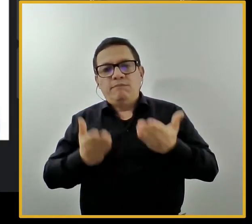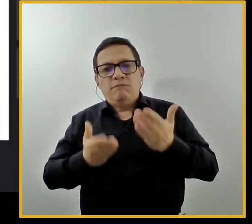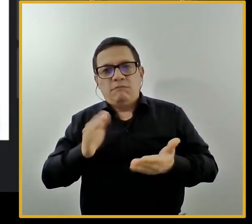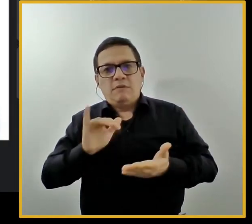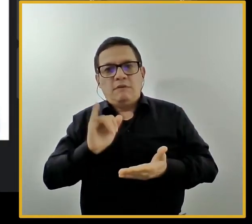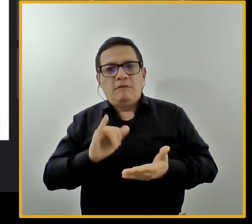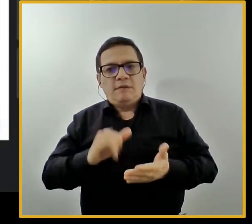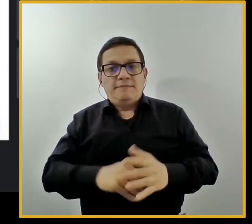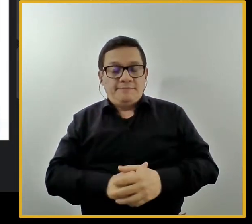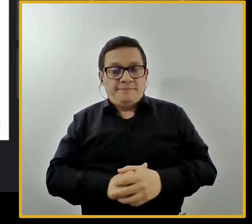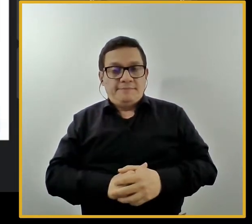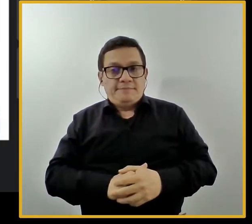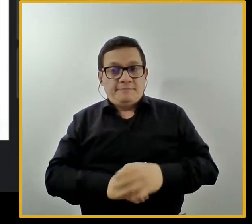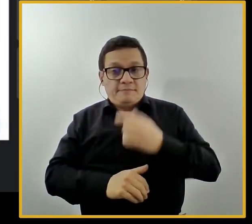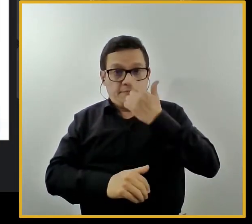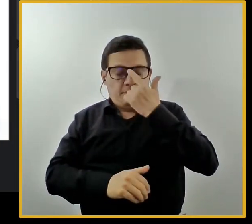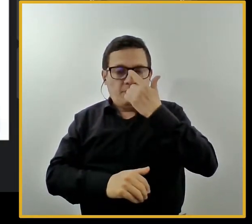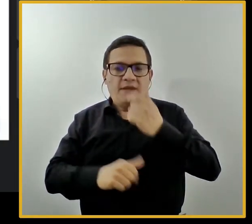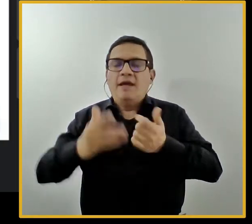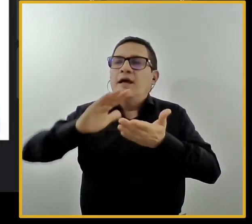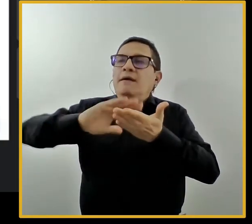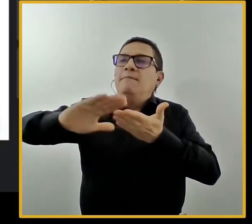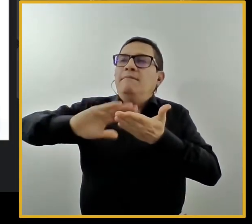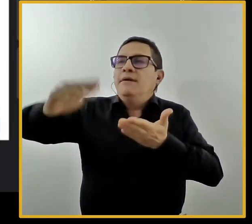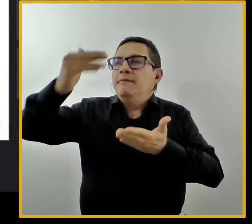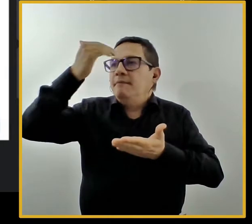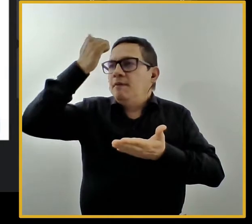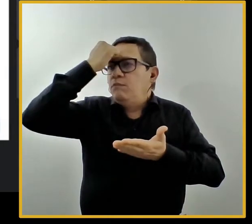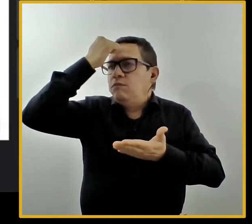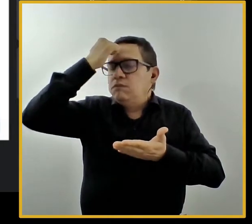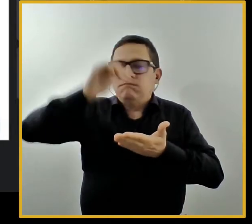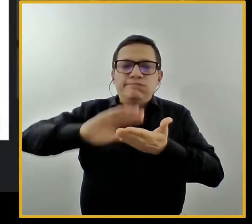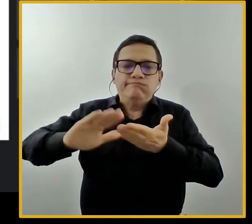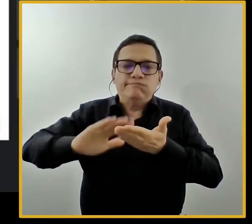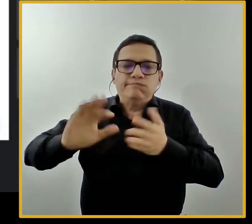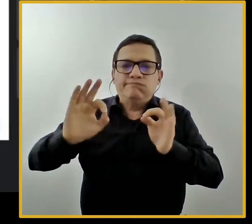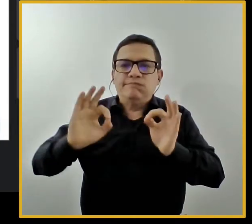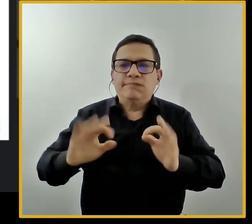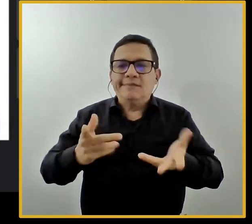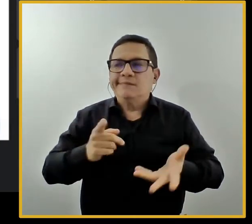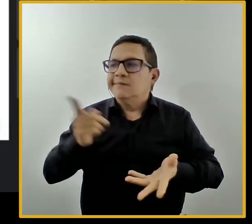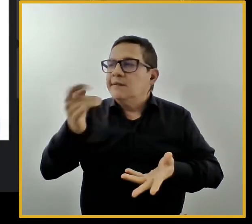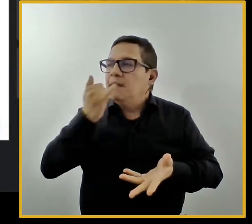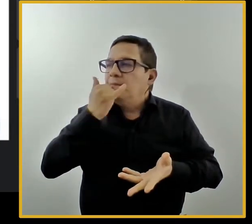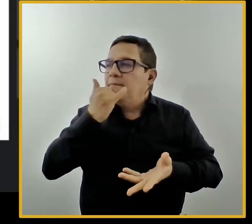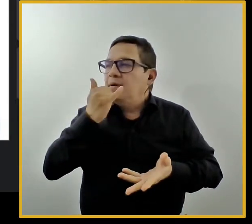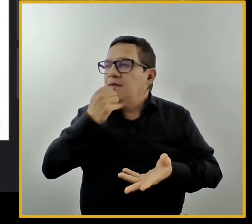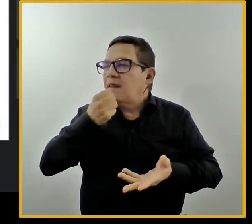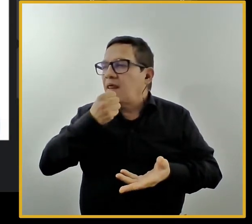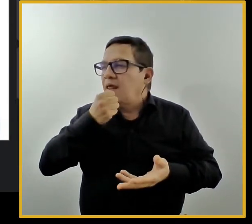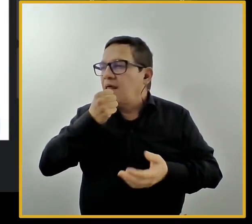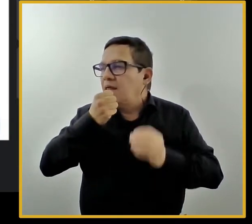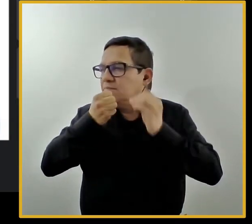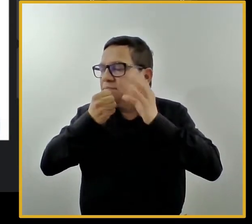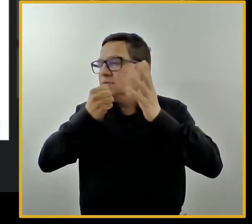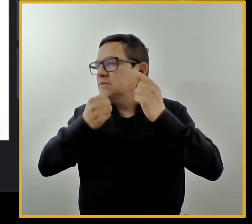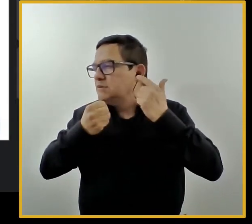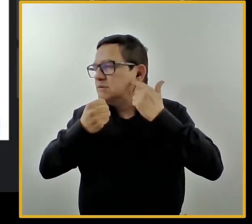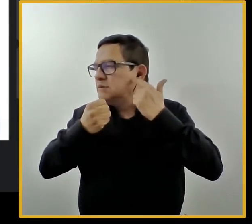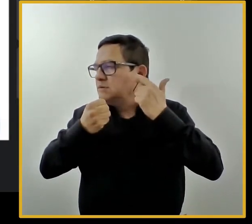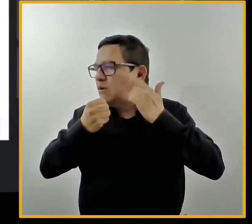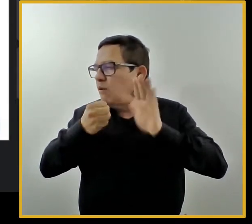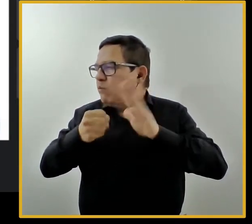buenas tardes. Qué pena que le interrumpe. Sí, señor. Lo que pasa es que hay un compañero que tiene el micrófono abierto y